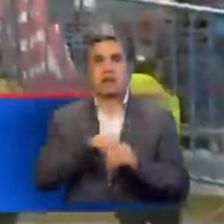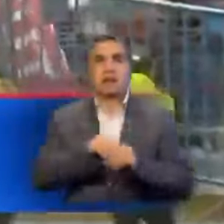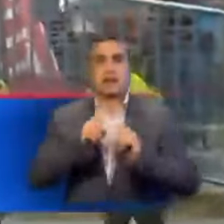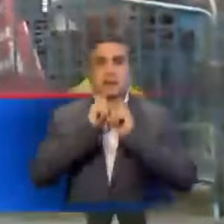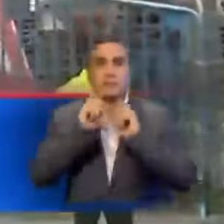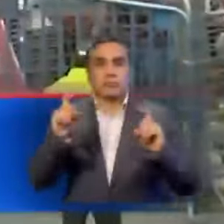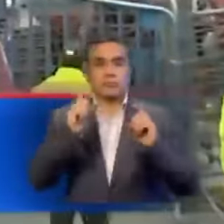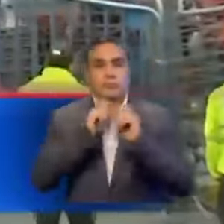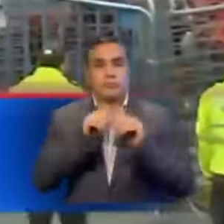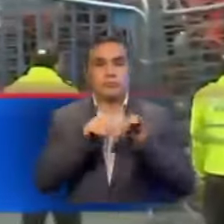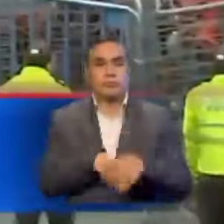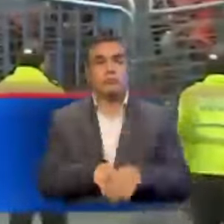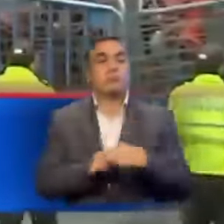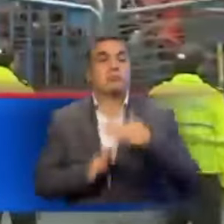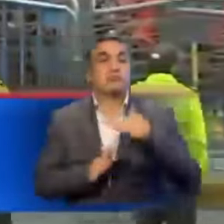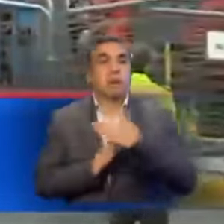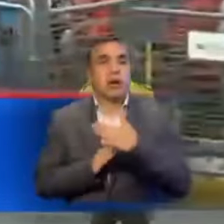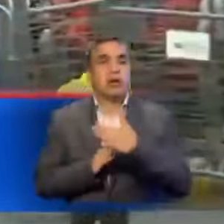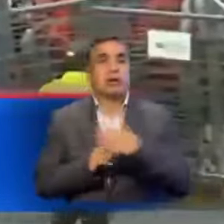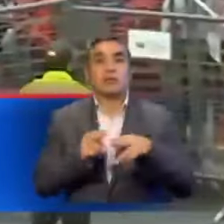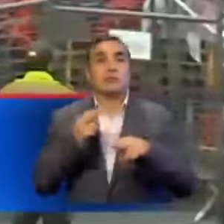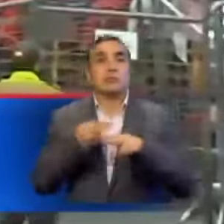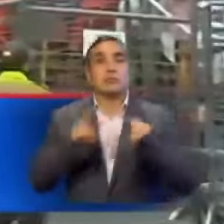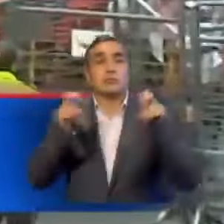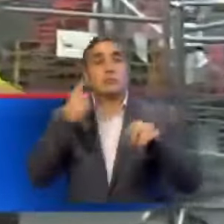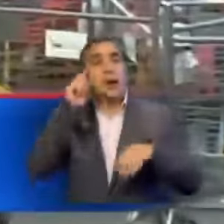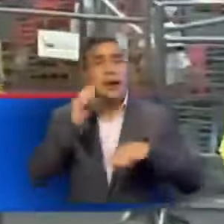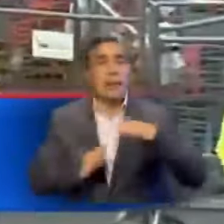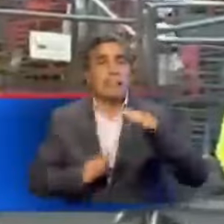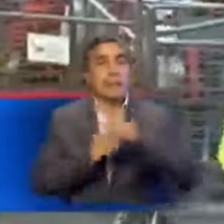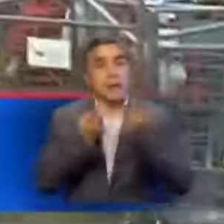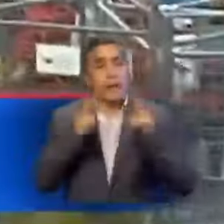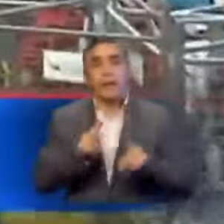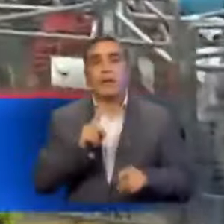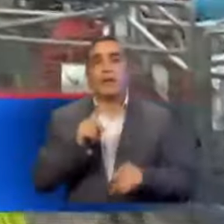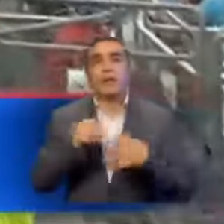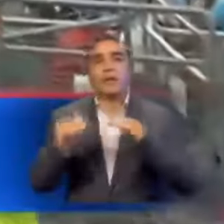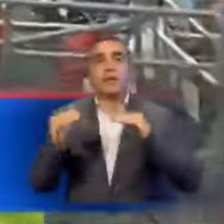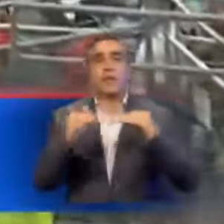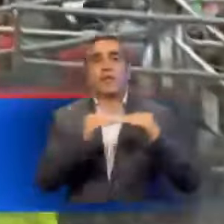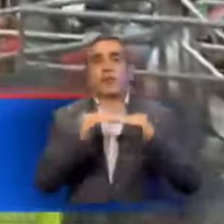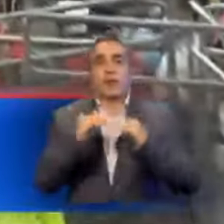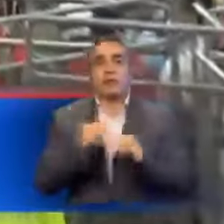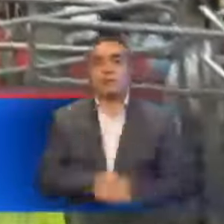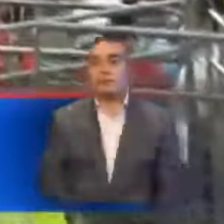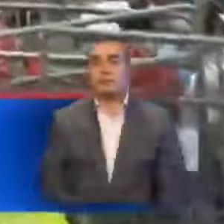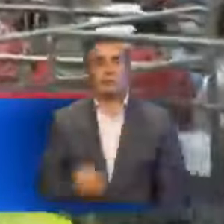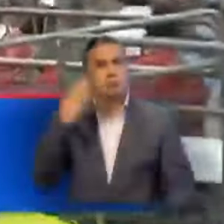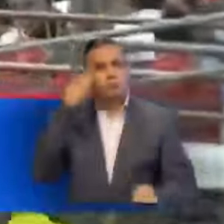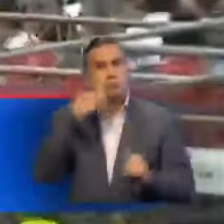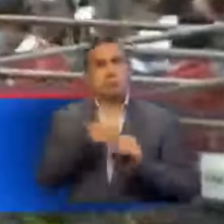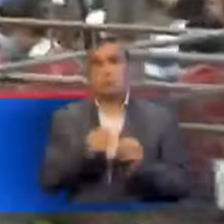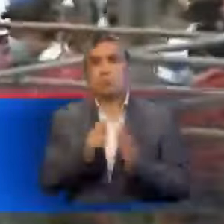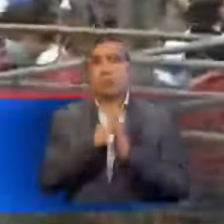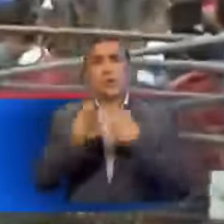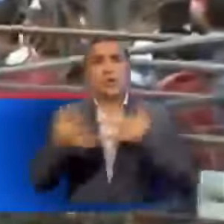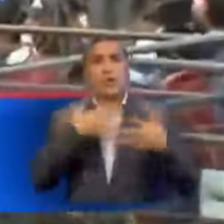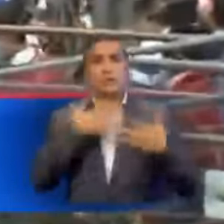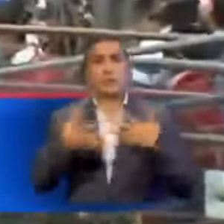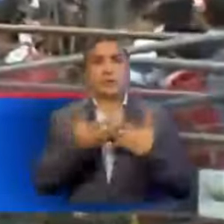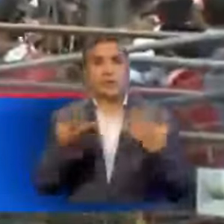esta marcha pacífica denominada Por la Paz y por la Democracia, que busca, exige, dice,